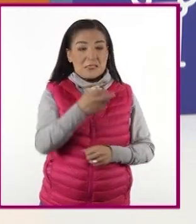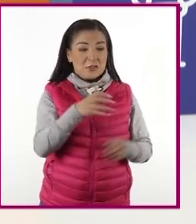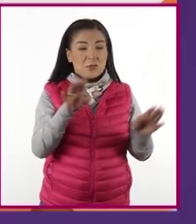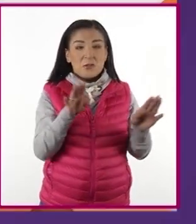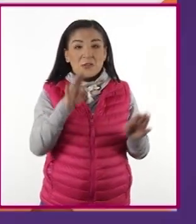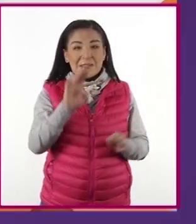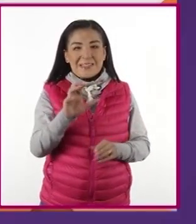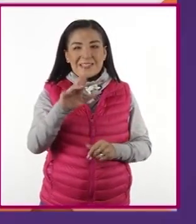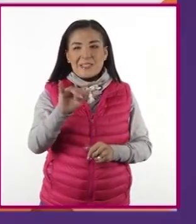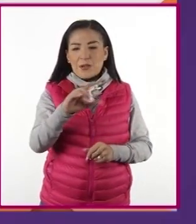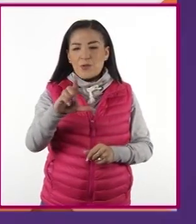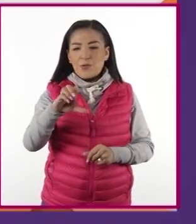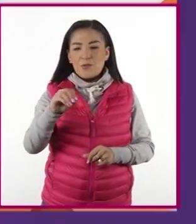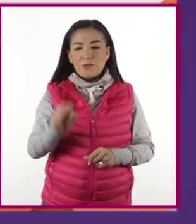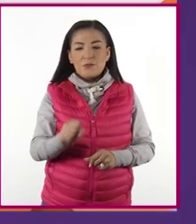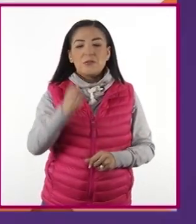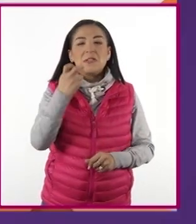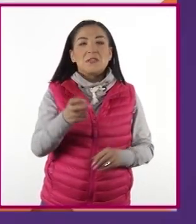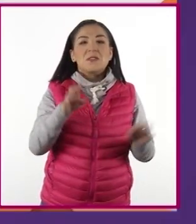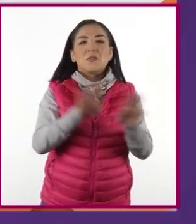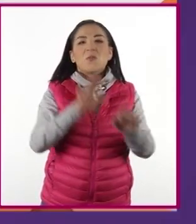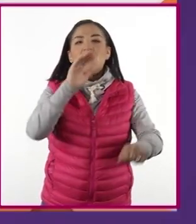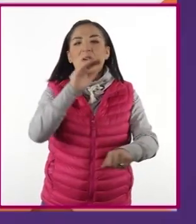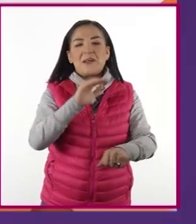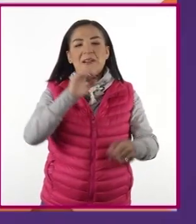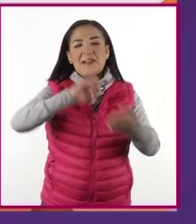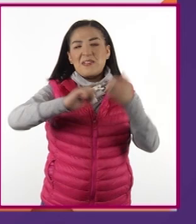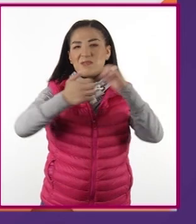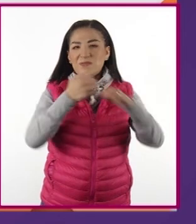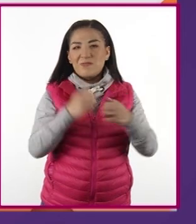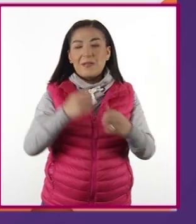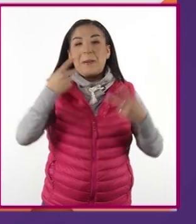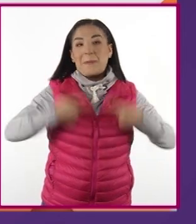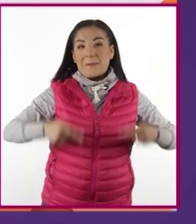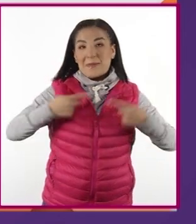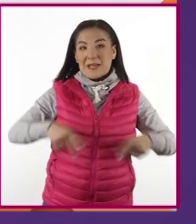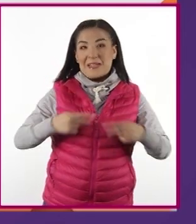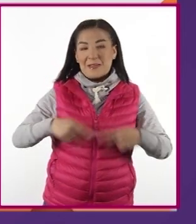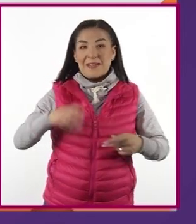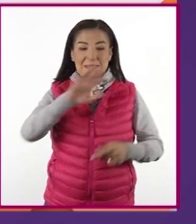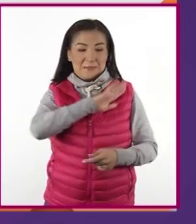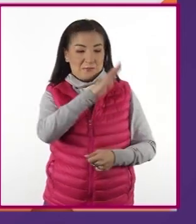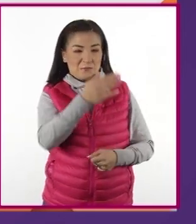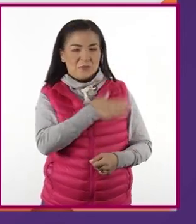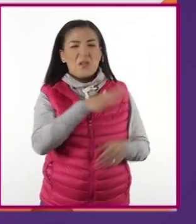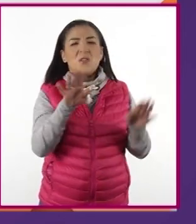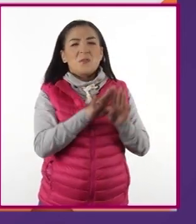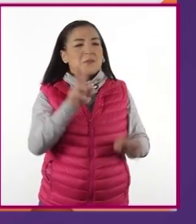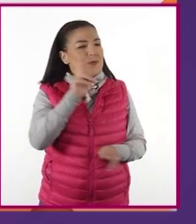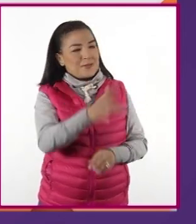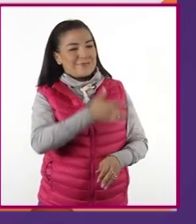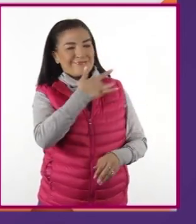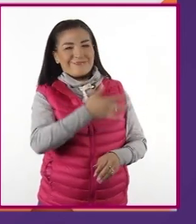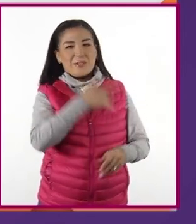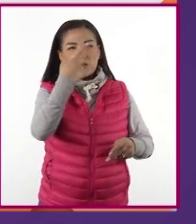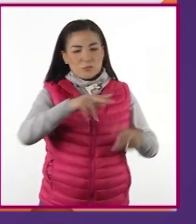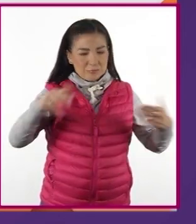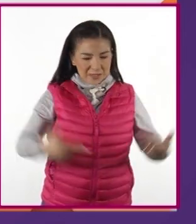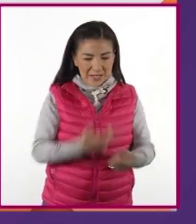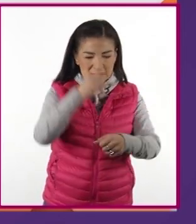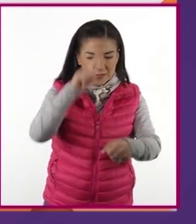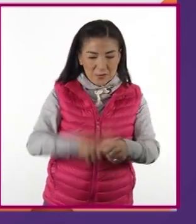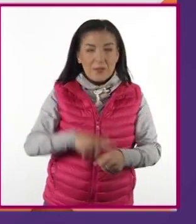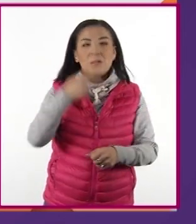como enemigos. Este resentimiento de los criollos hacia los españoles, aunado al sentimiento nacionalista y a las ideas